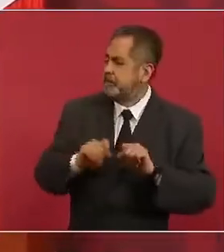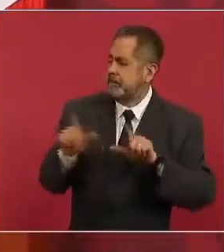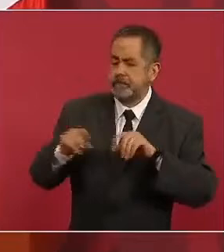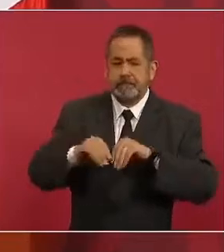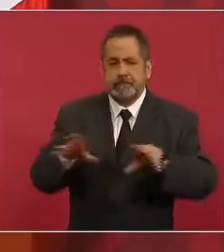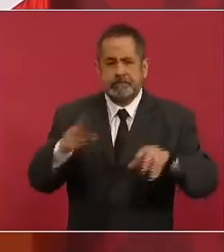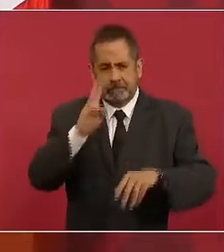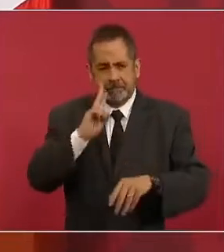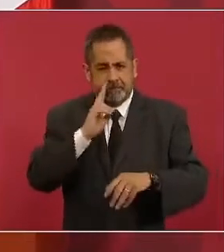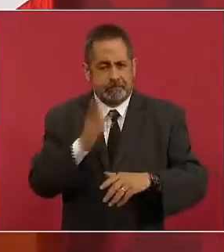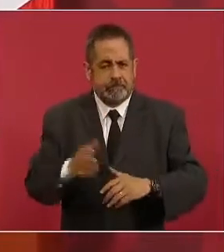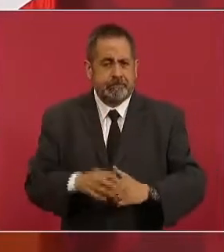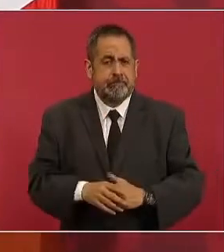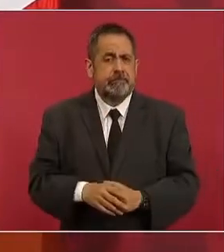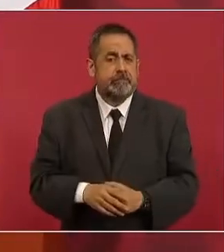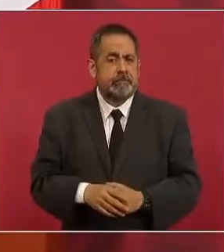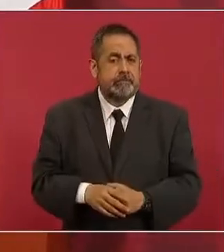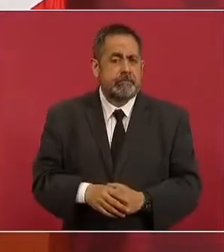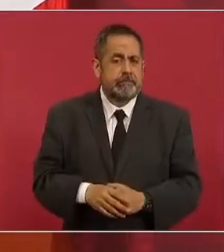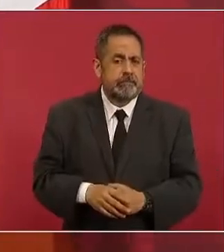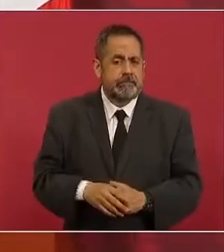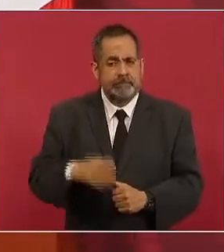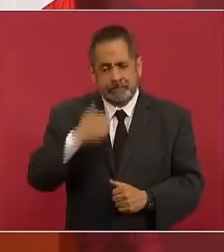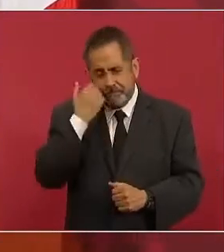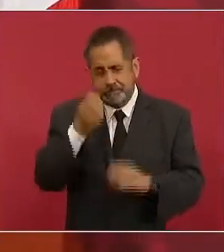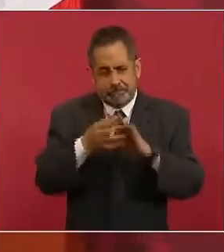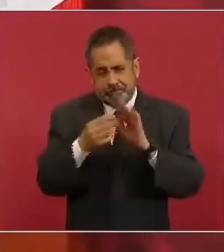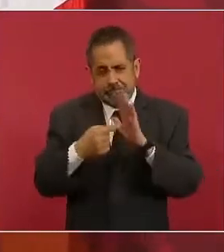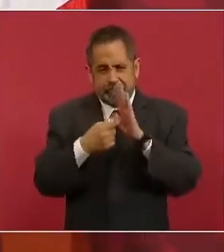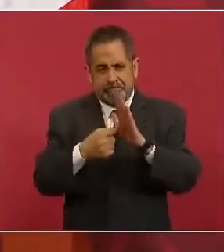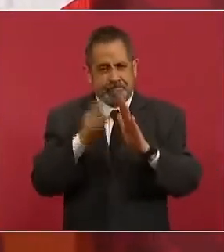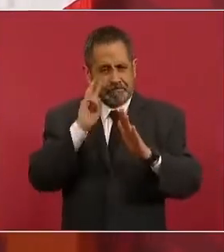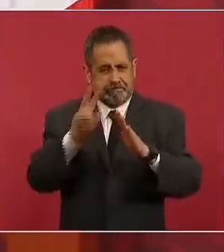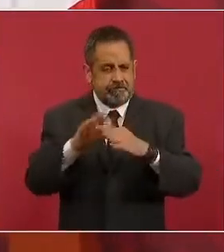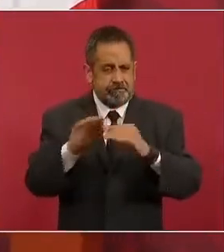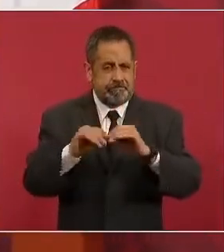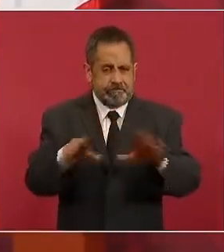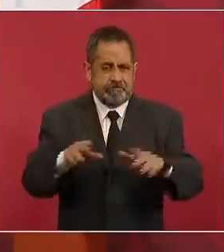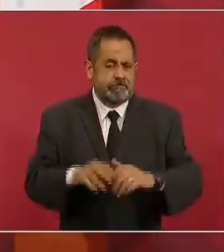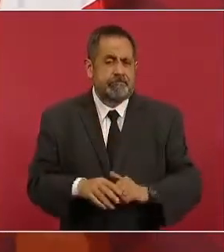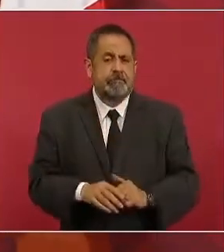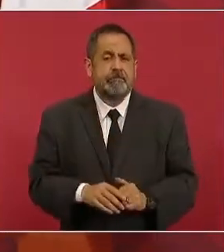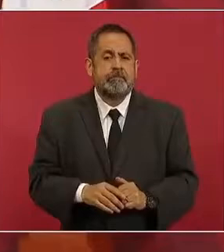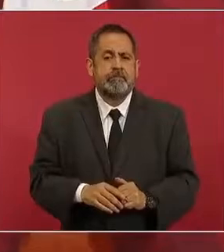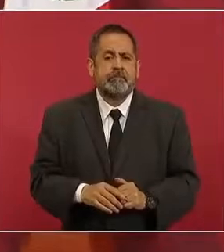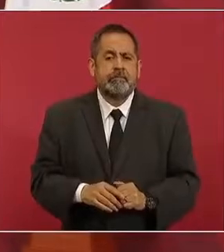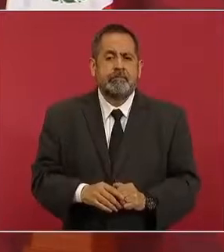ayer, porque quiero que observen